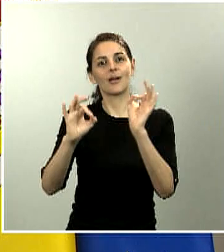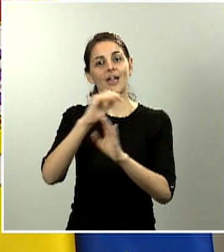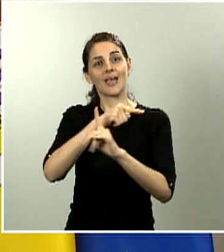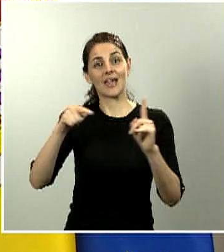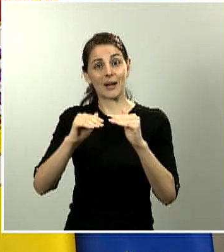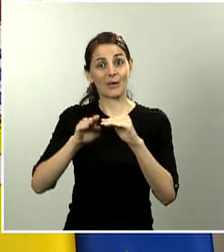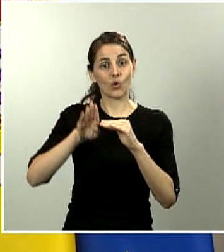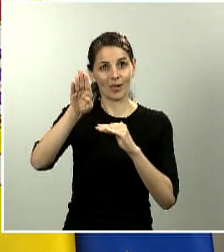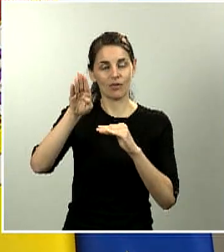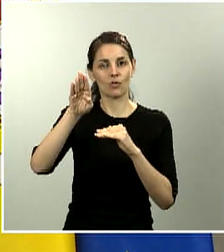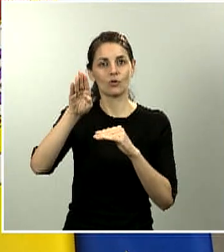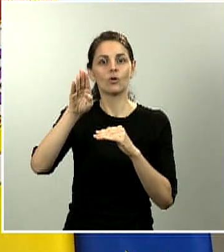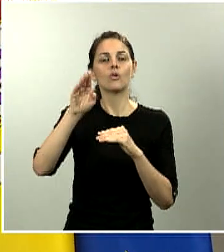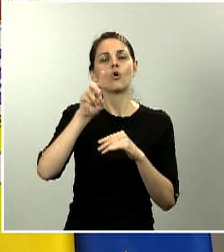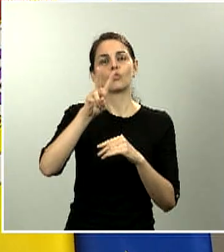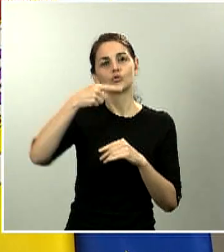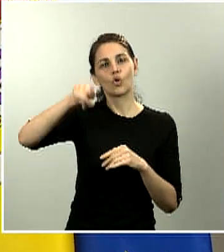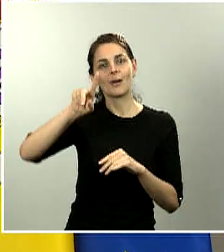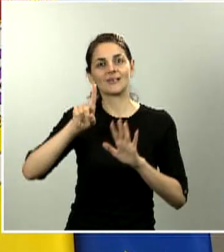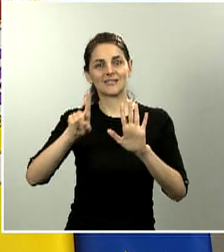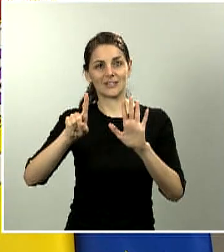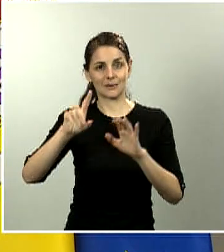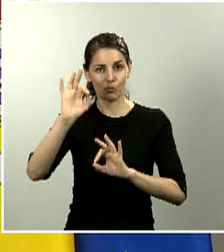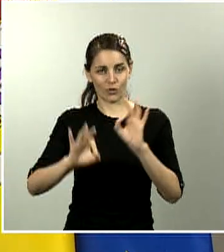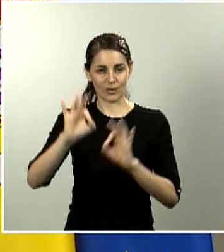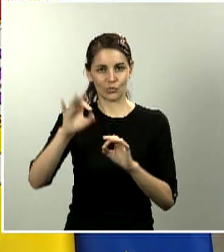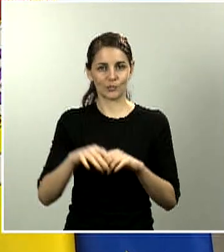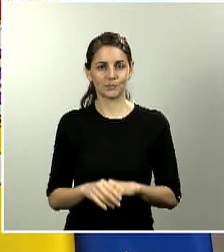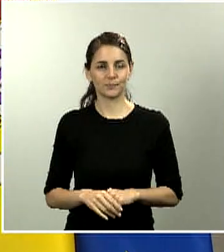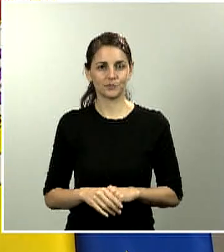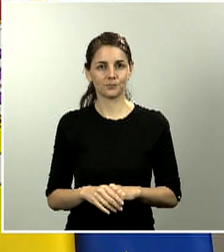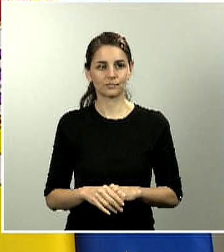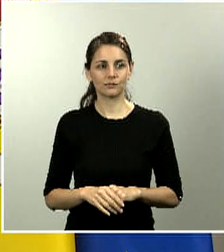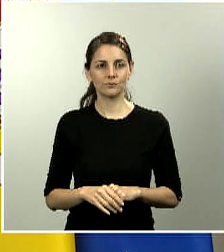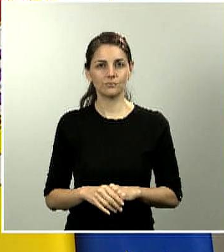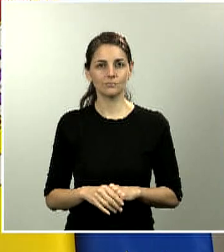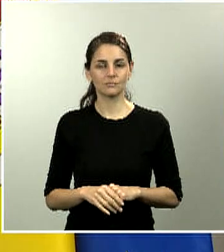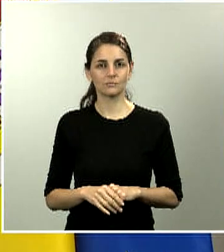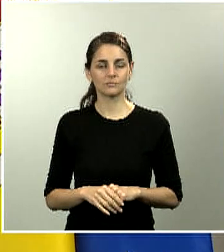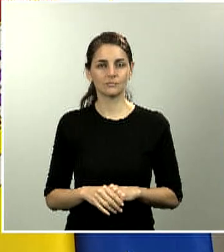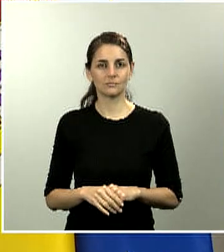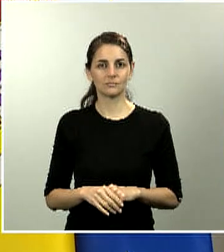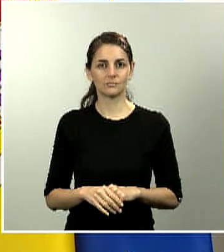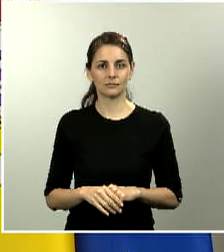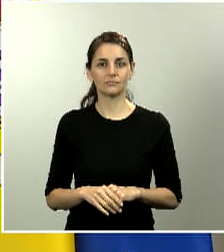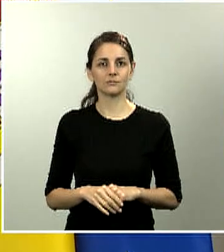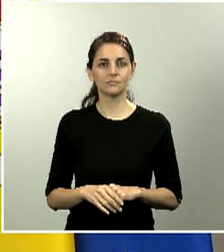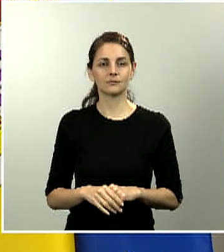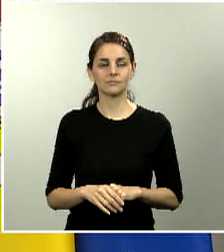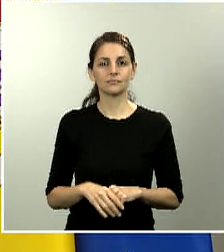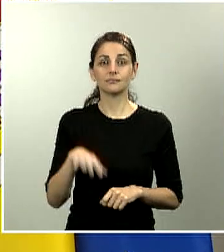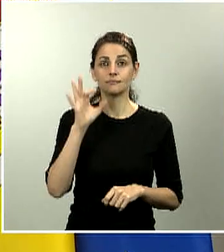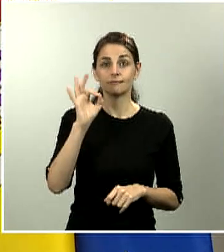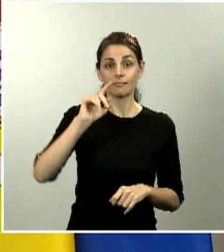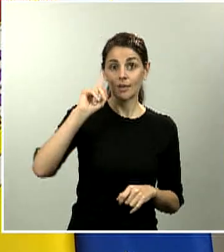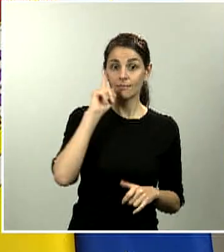un 2,6%. A pesar de incrementar sustancialmente el número de test diagnósticos que hacemos de